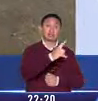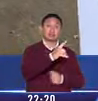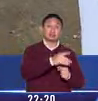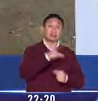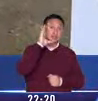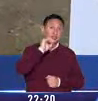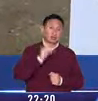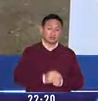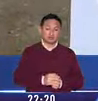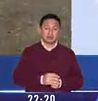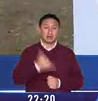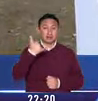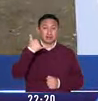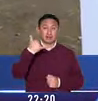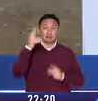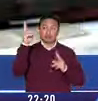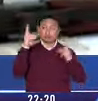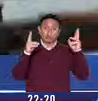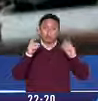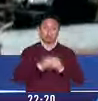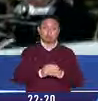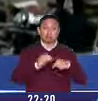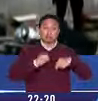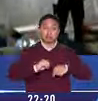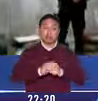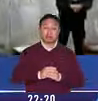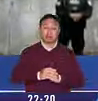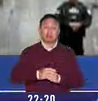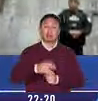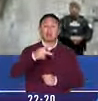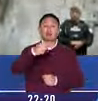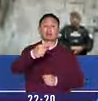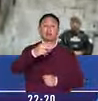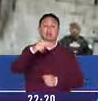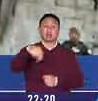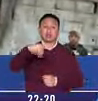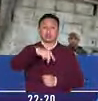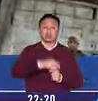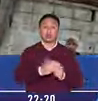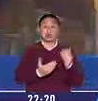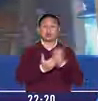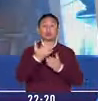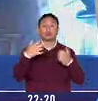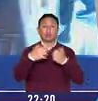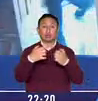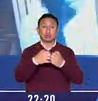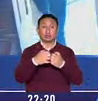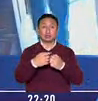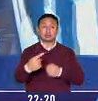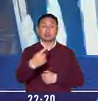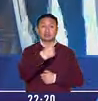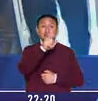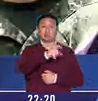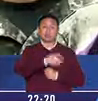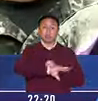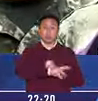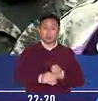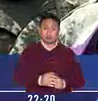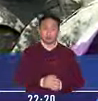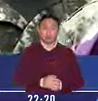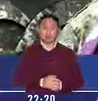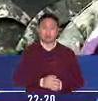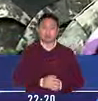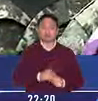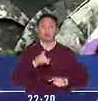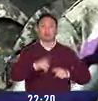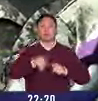de los teléfonos e incluso impiden el rastreo de vehículos son las nuevas herramientas que utilizan los delincuentes. Para impedir